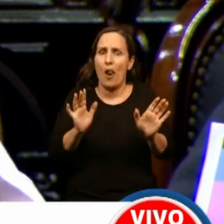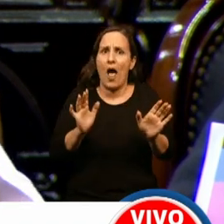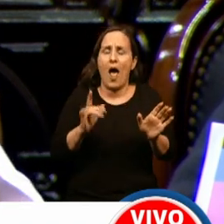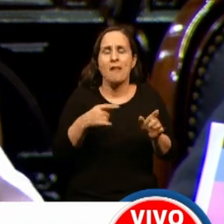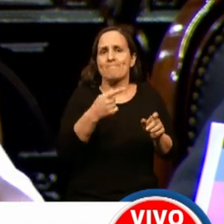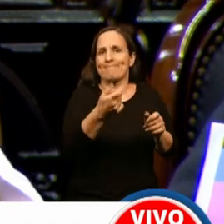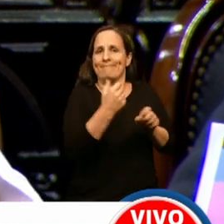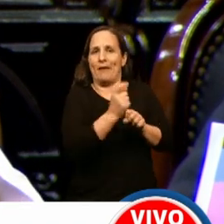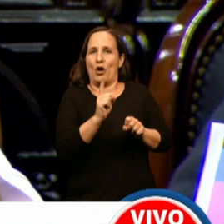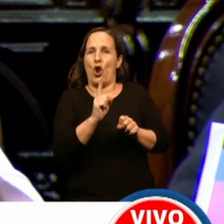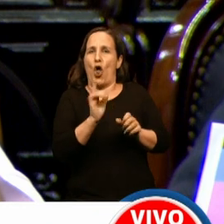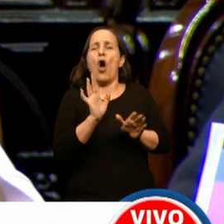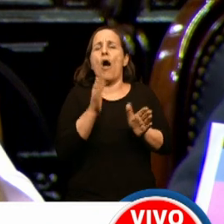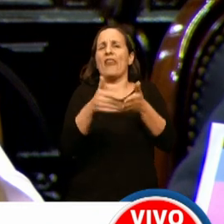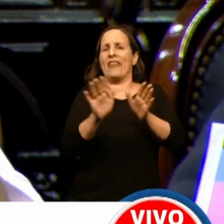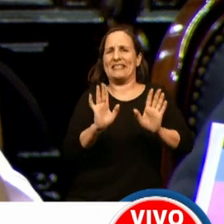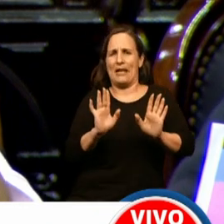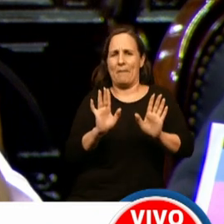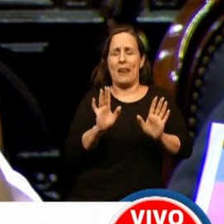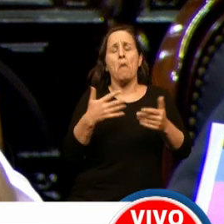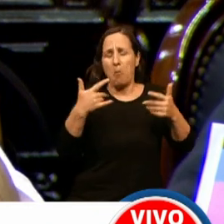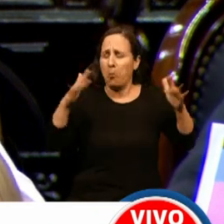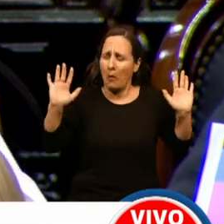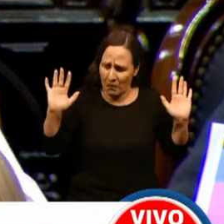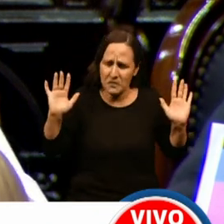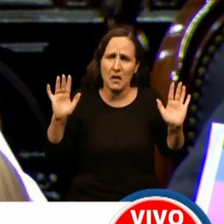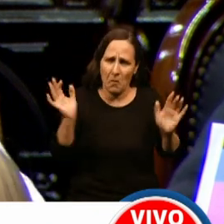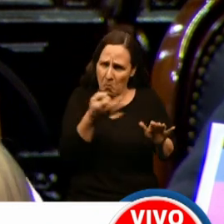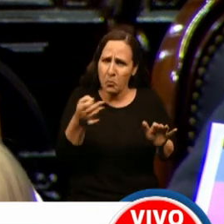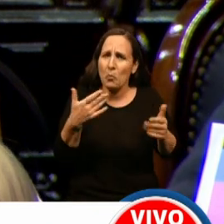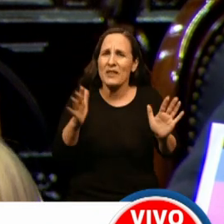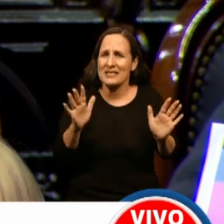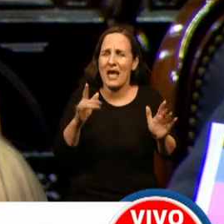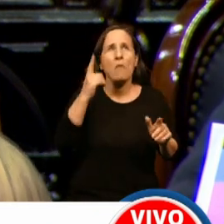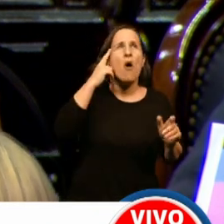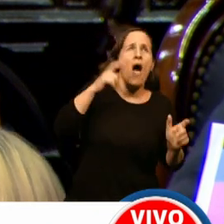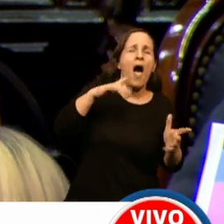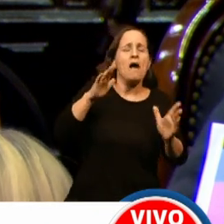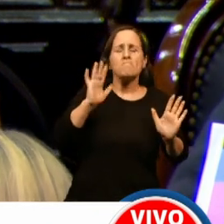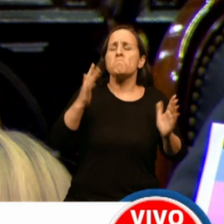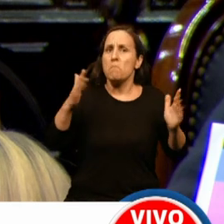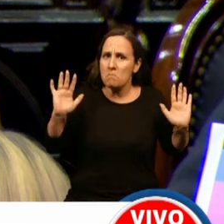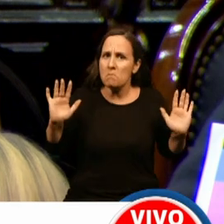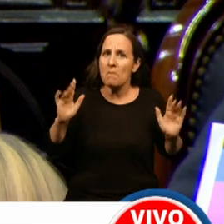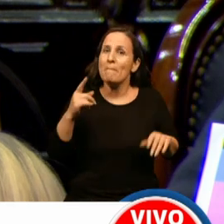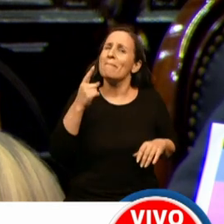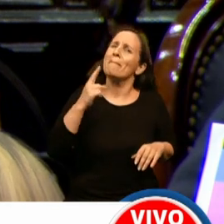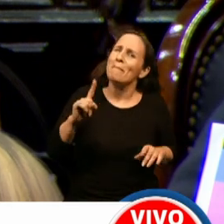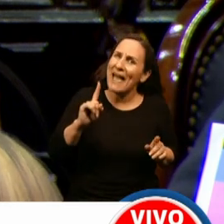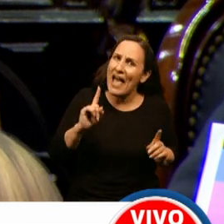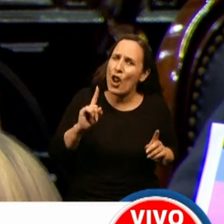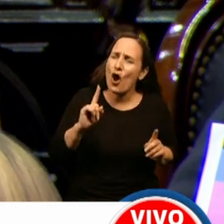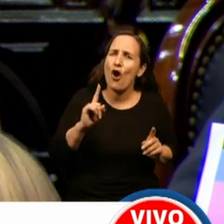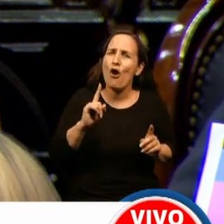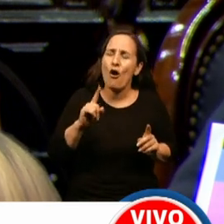que no te den el empleo por la discriminación efectivamente por el prejuicio pero sin embargo